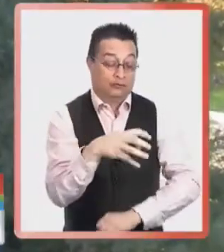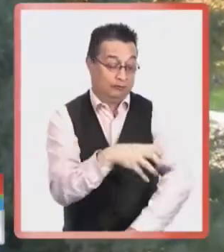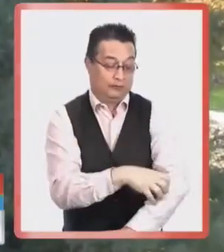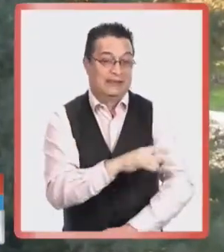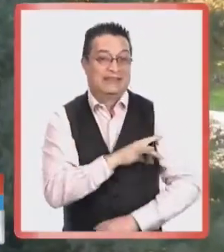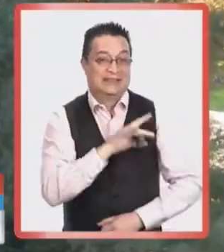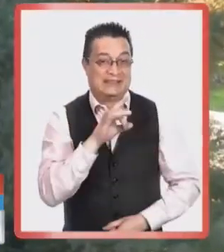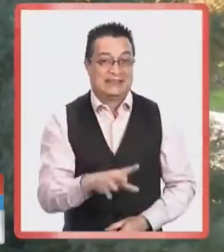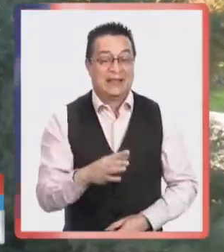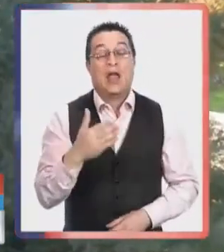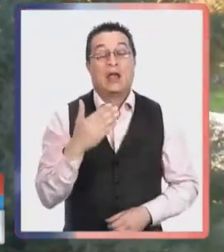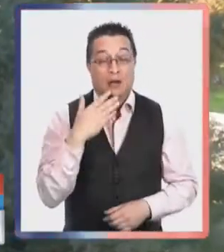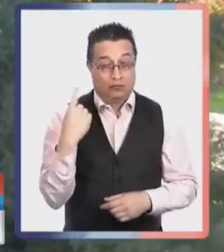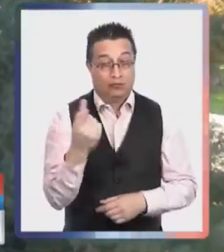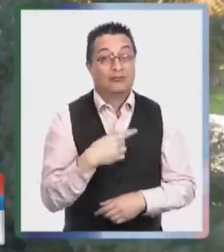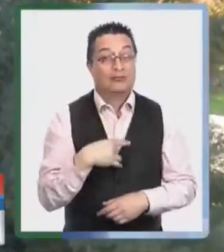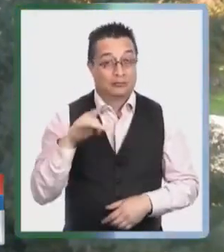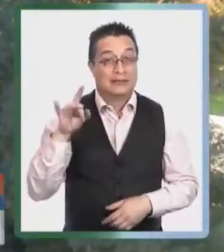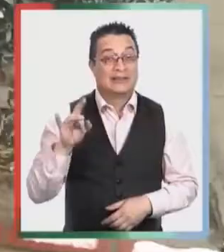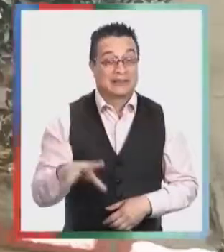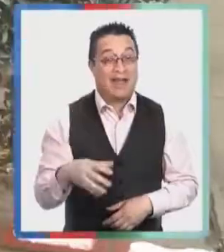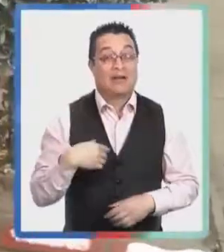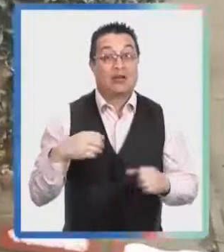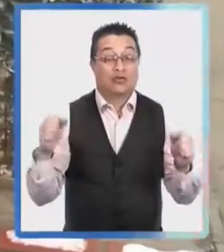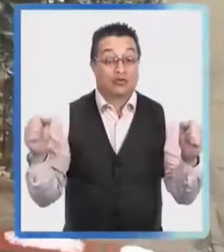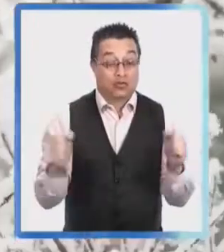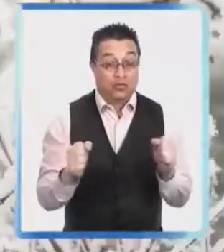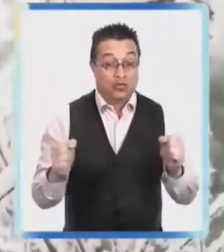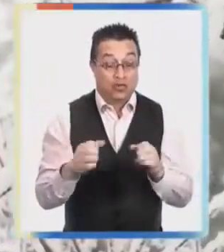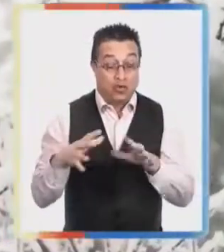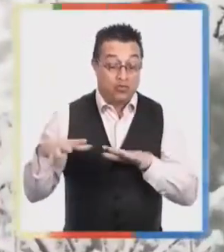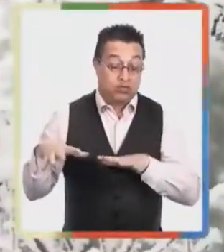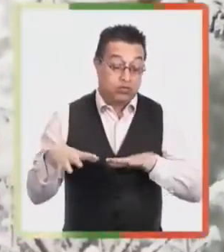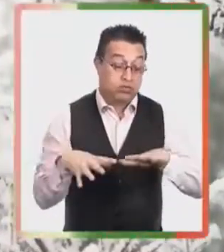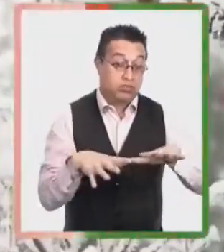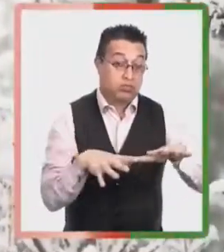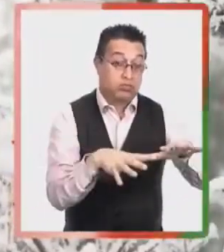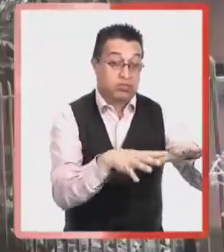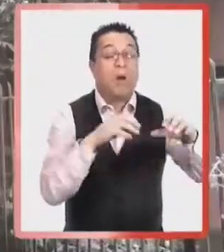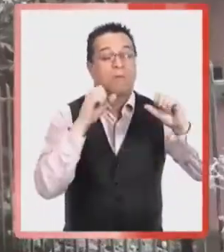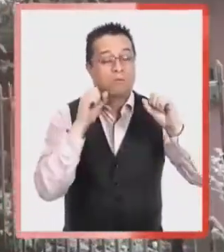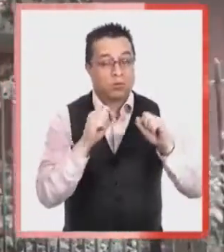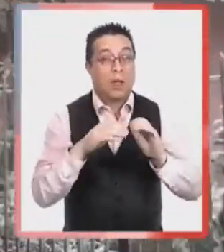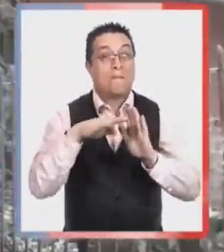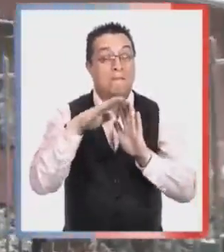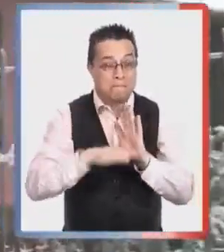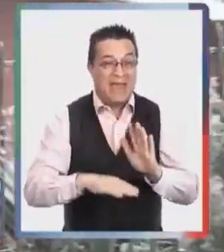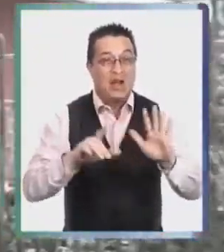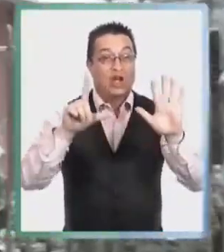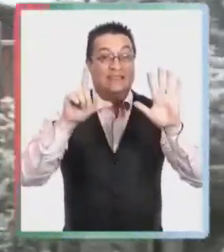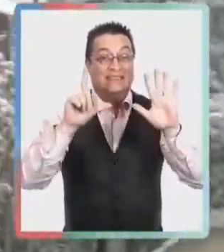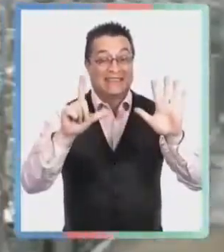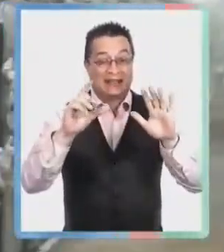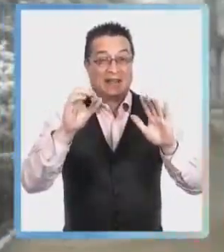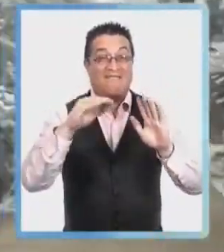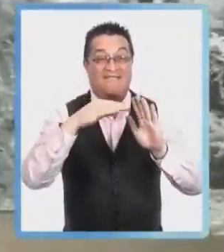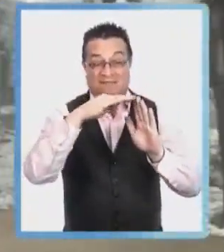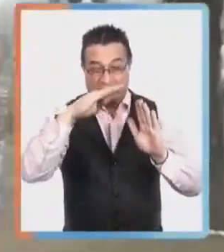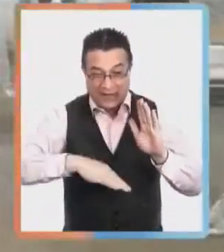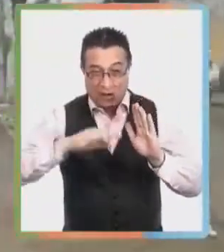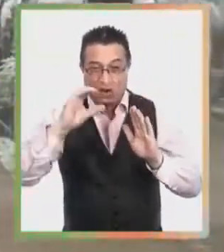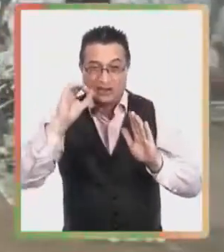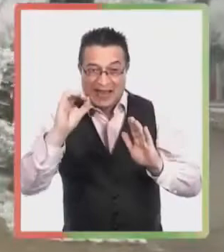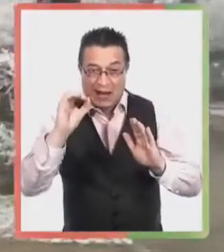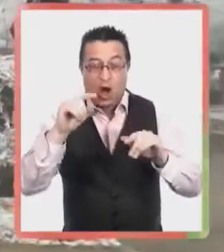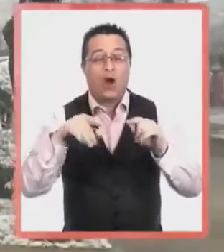Chile. Entonces es esperable que masas de aire polar puedan afectar con incluso menos 7 grados bajo cero y